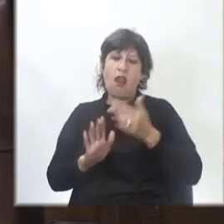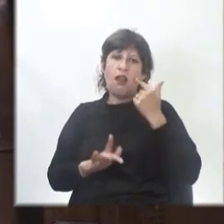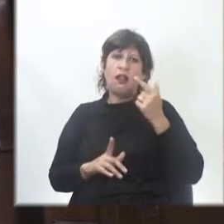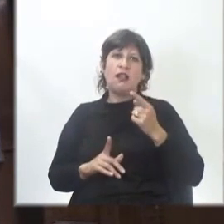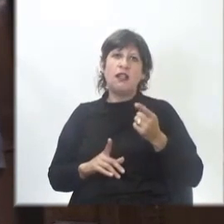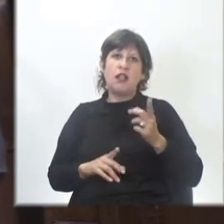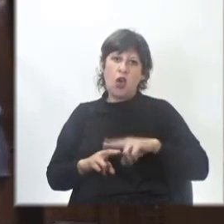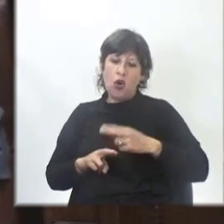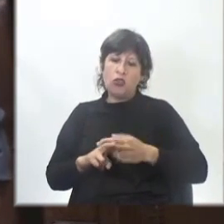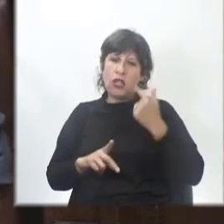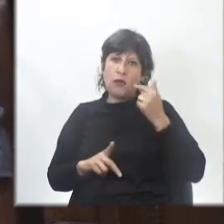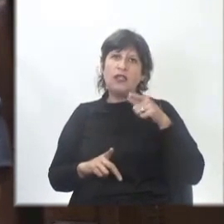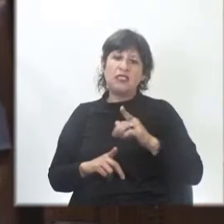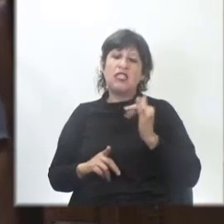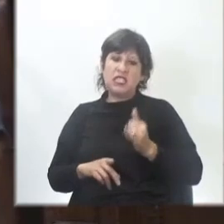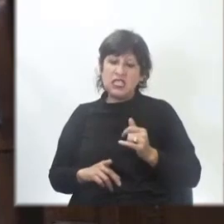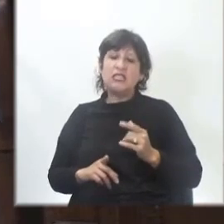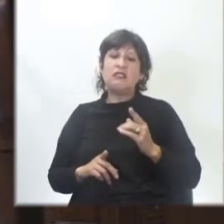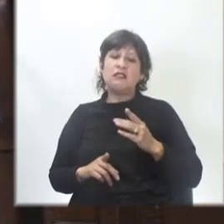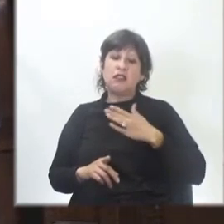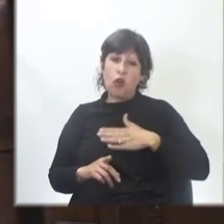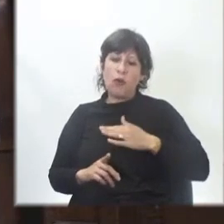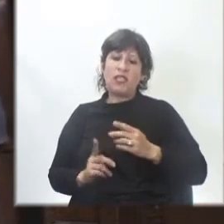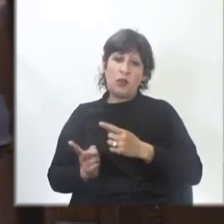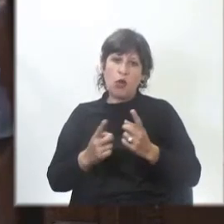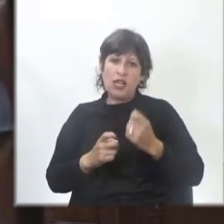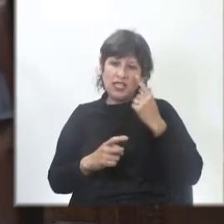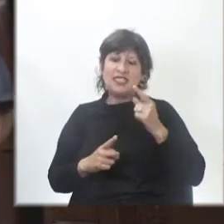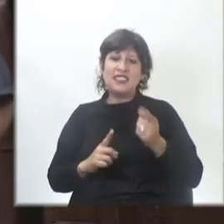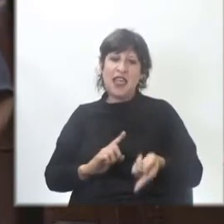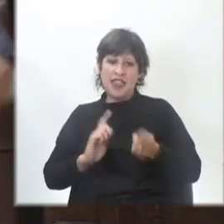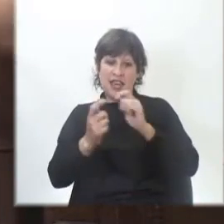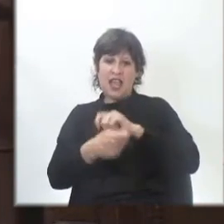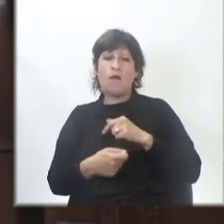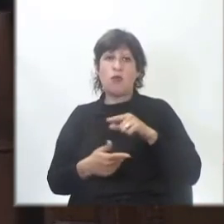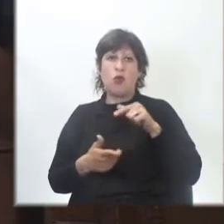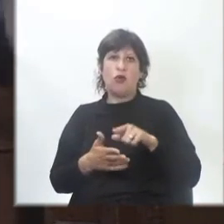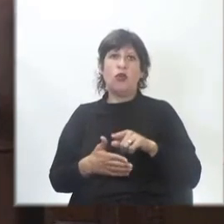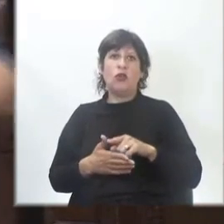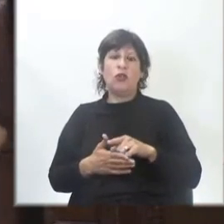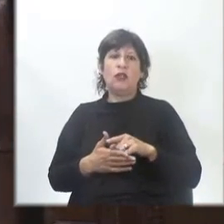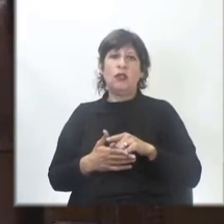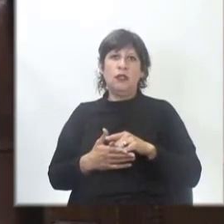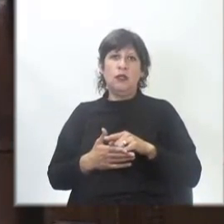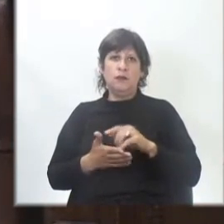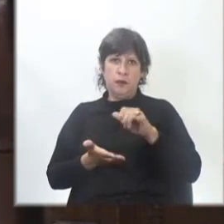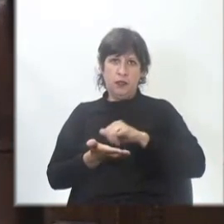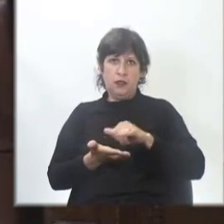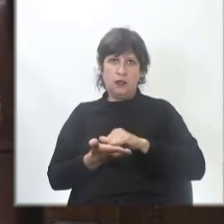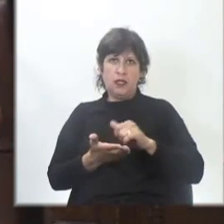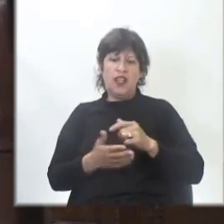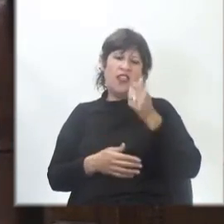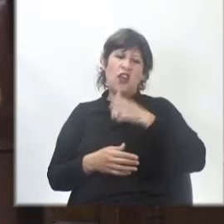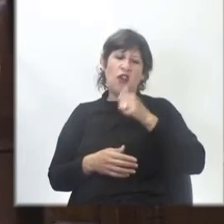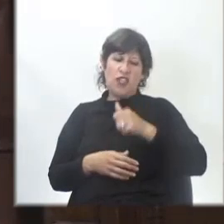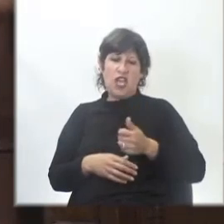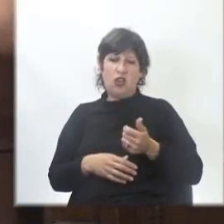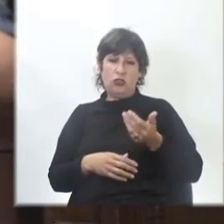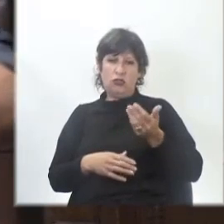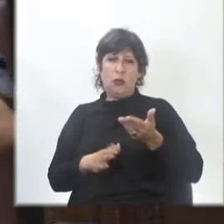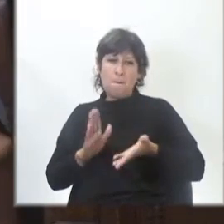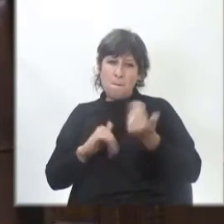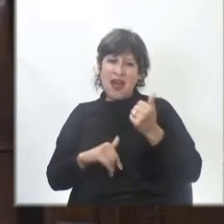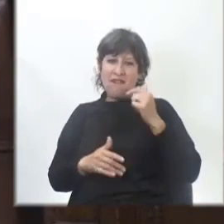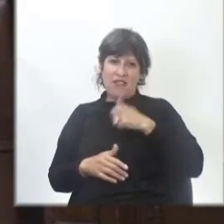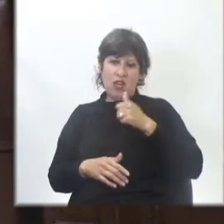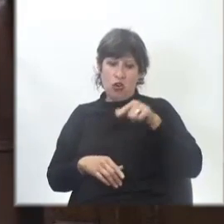que compartimos la necesidad del recambio de la flota de los viejos Hércules, más viejos que